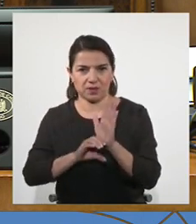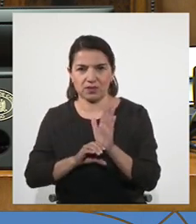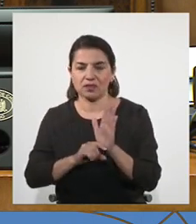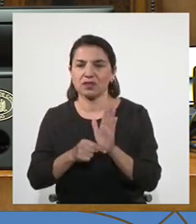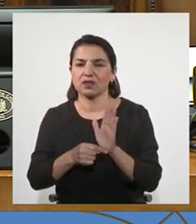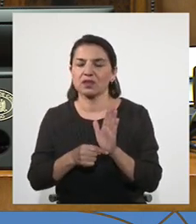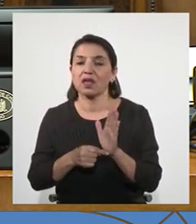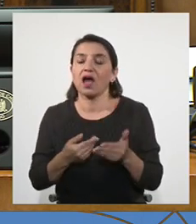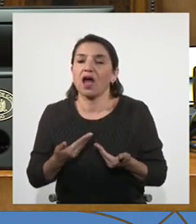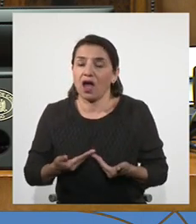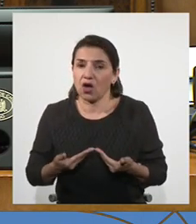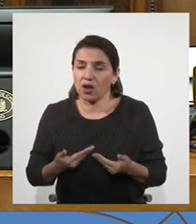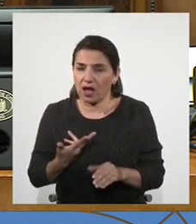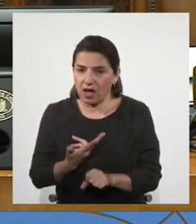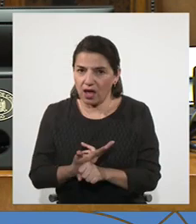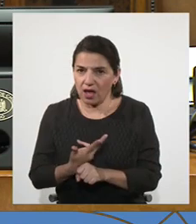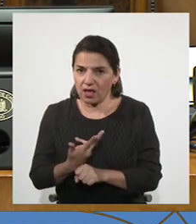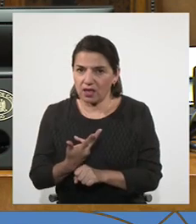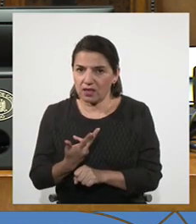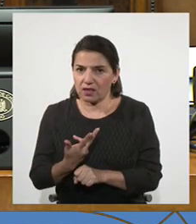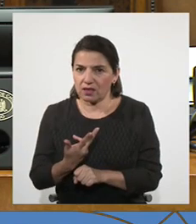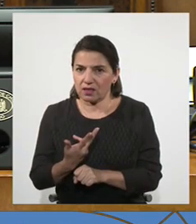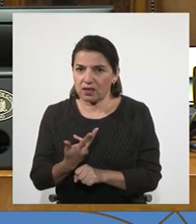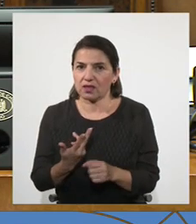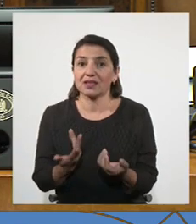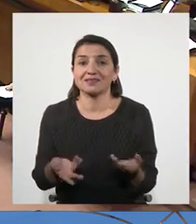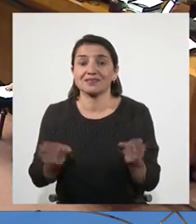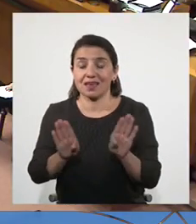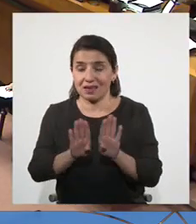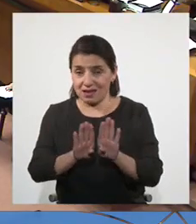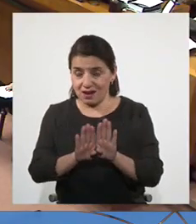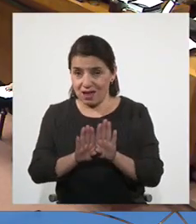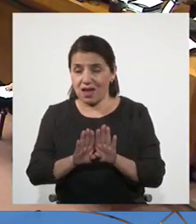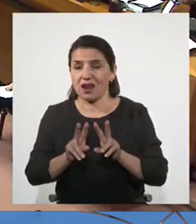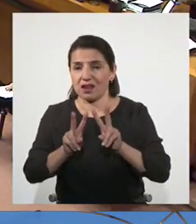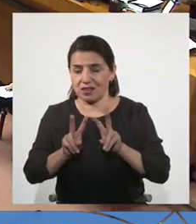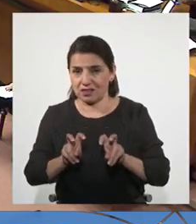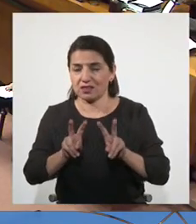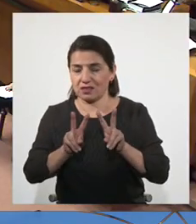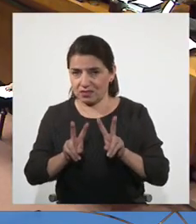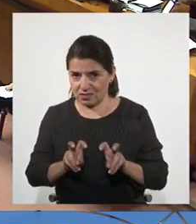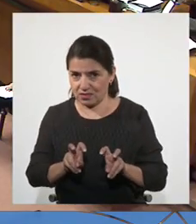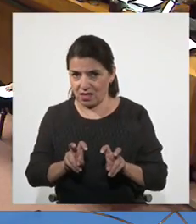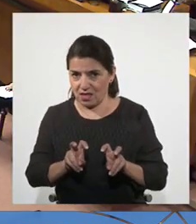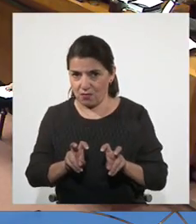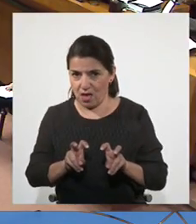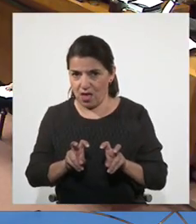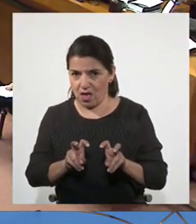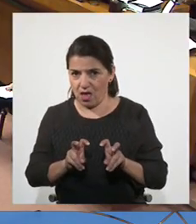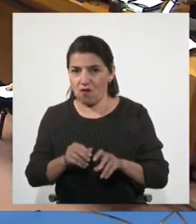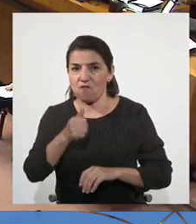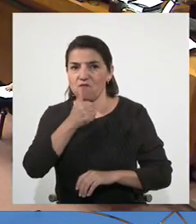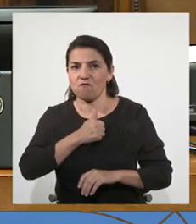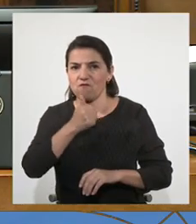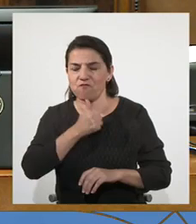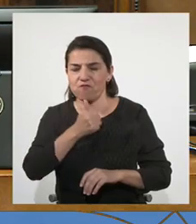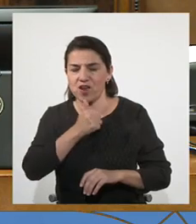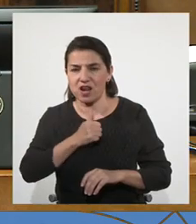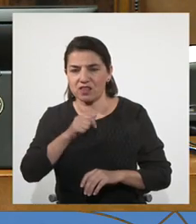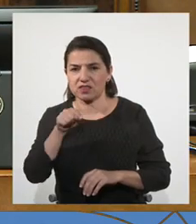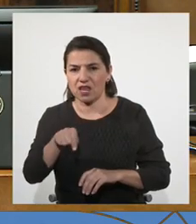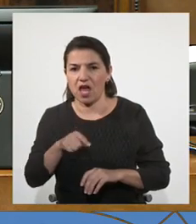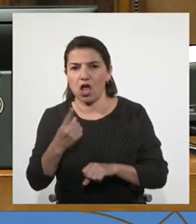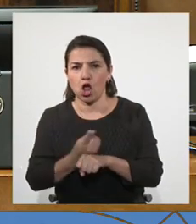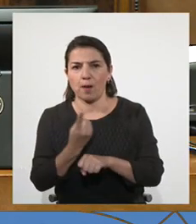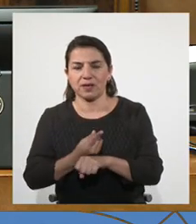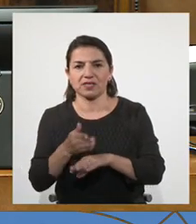Ahora, tenemos que cerrar un tema respecto de lo que estaba pendiente de lo que se estaba conversando.